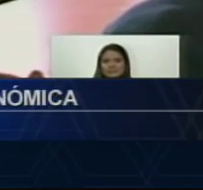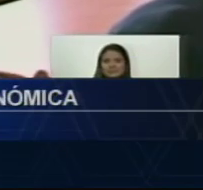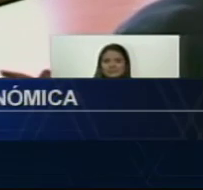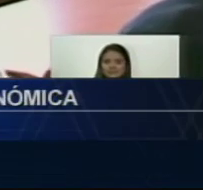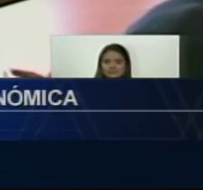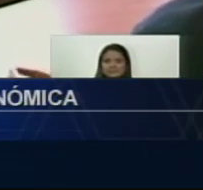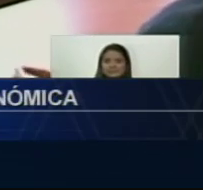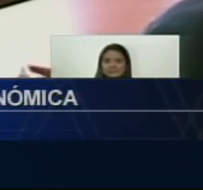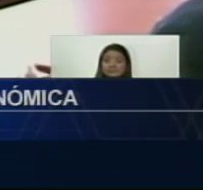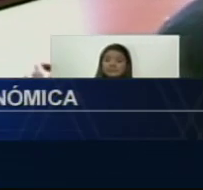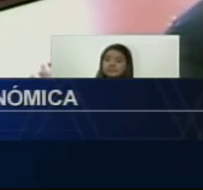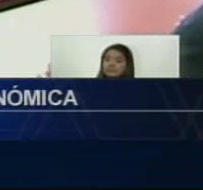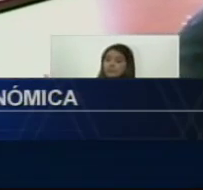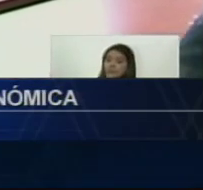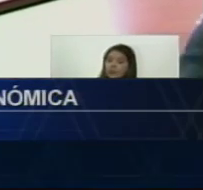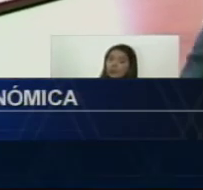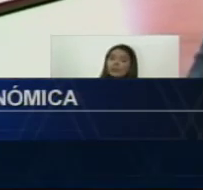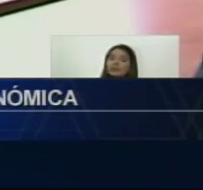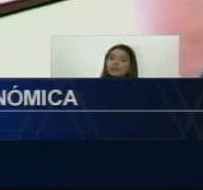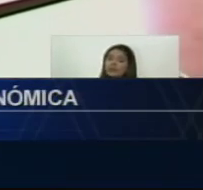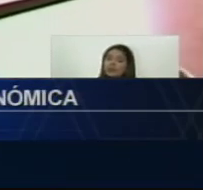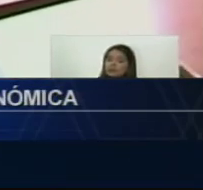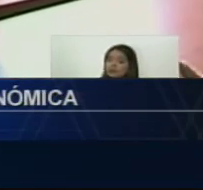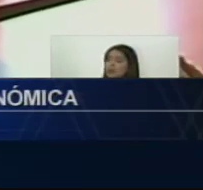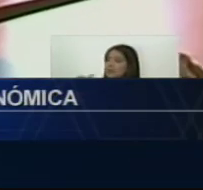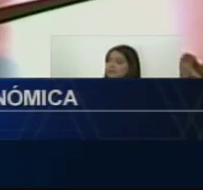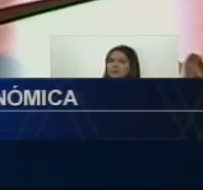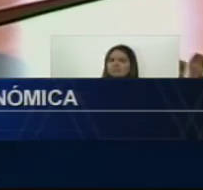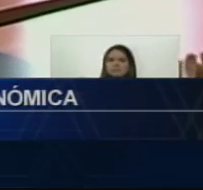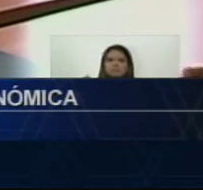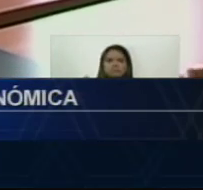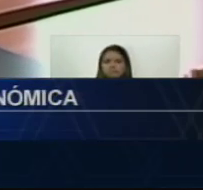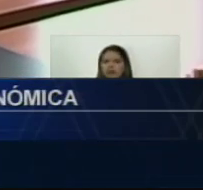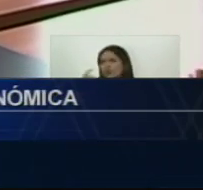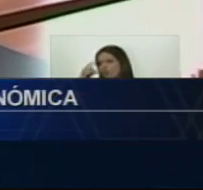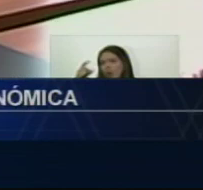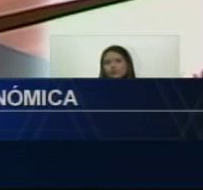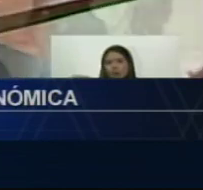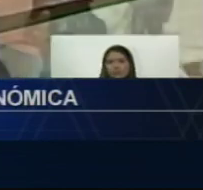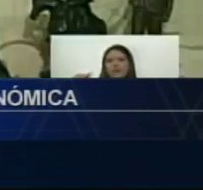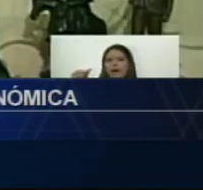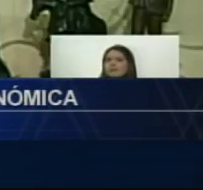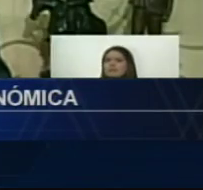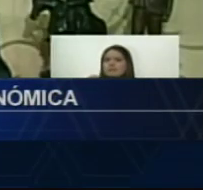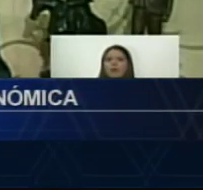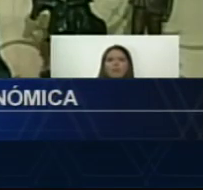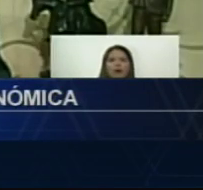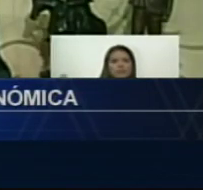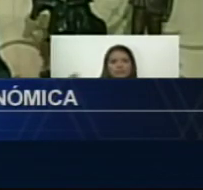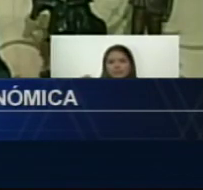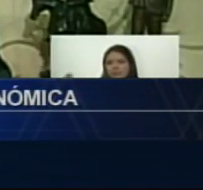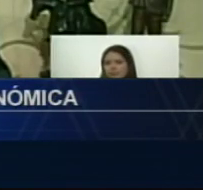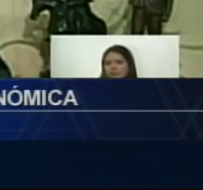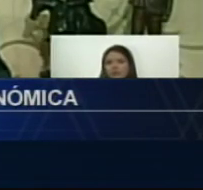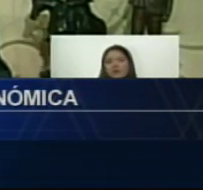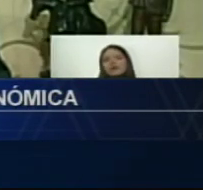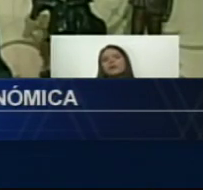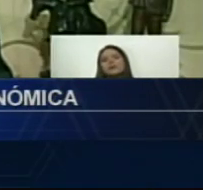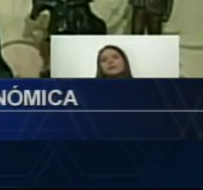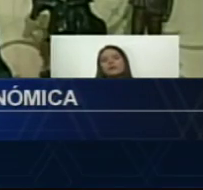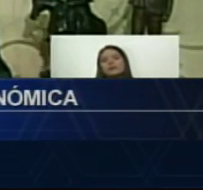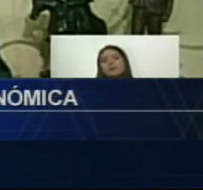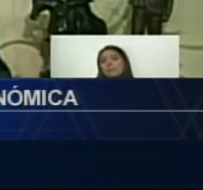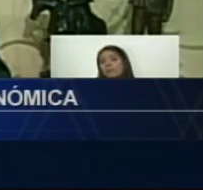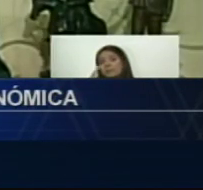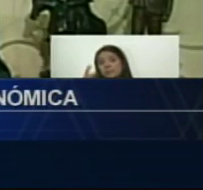Bueno, nosotros hemos estado aquí, ¿verdad? Tenemos todos estos días aquí en este puesto de trabajo, estamos activados,